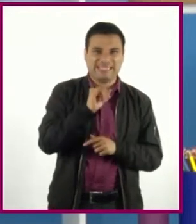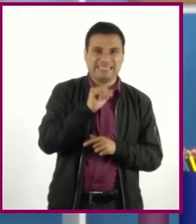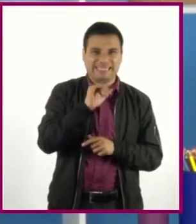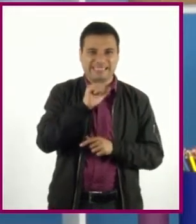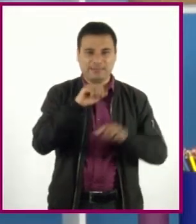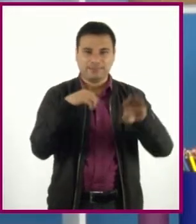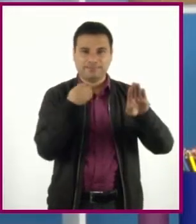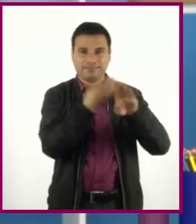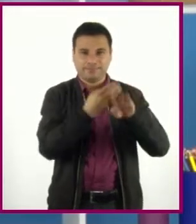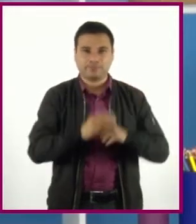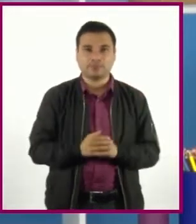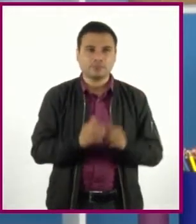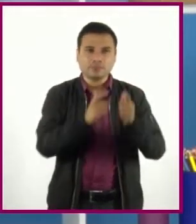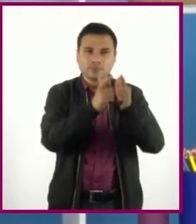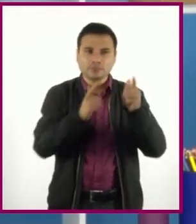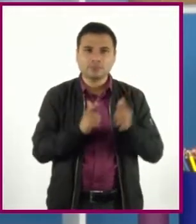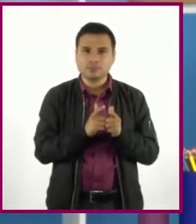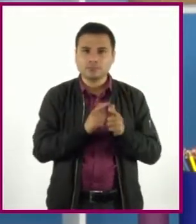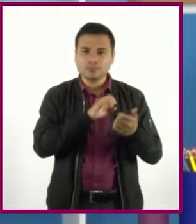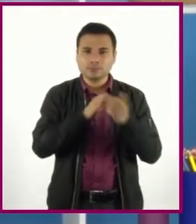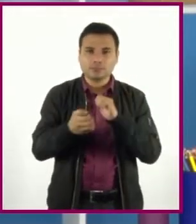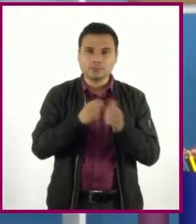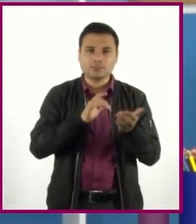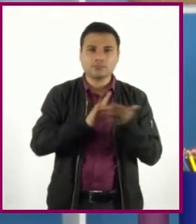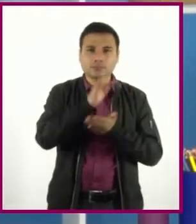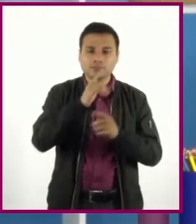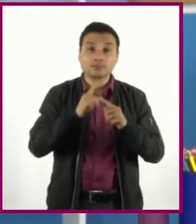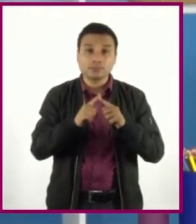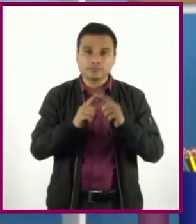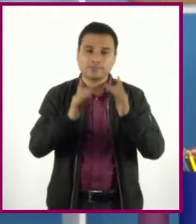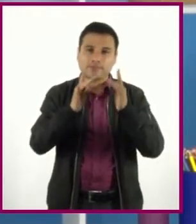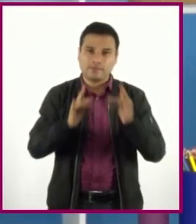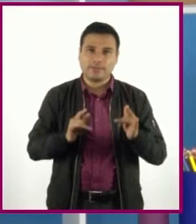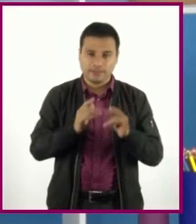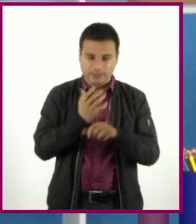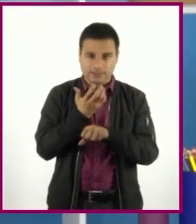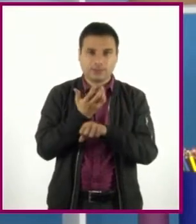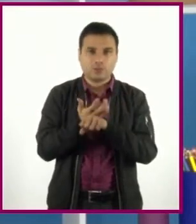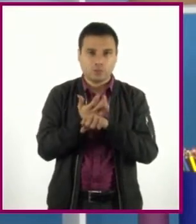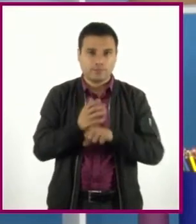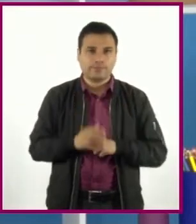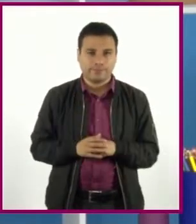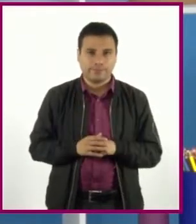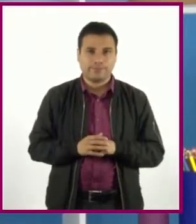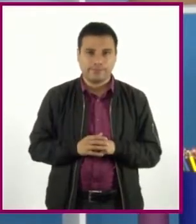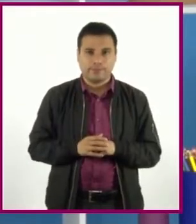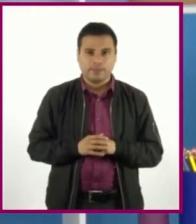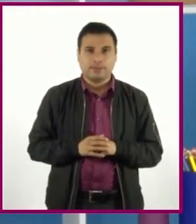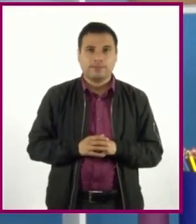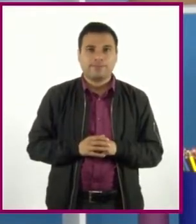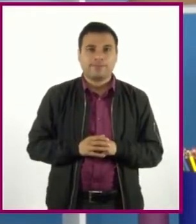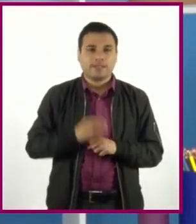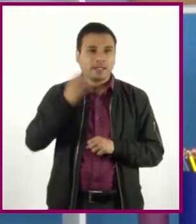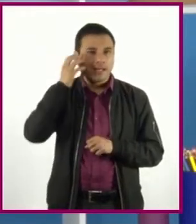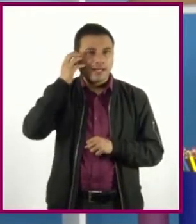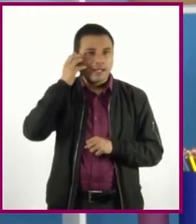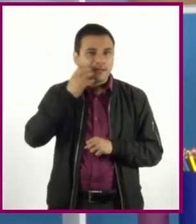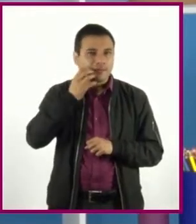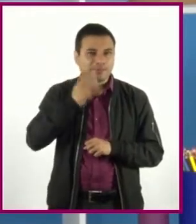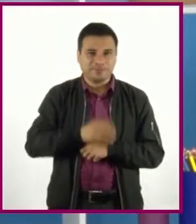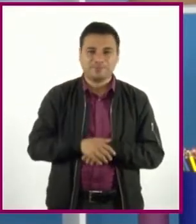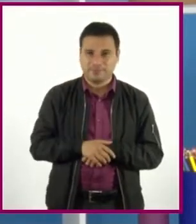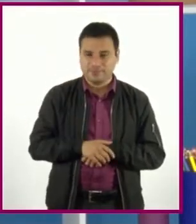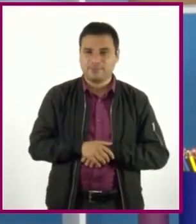A la oposición la han apoyado Francia, Estados Unidos de América, Arabia Saudita, Turquía e